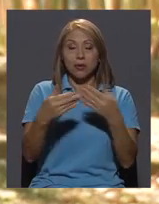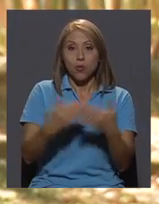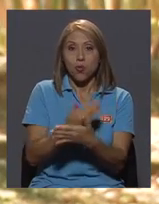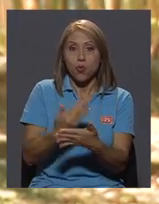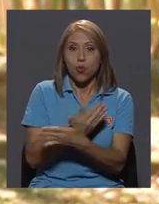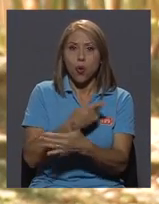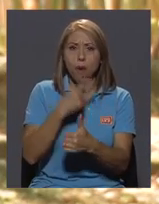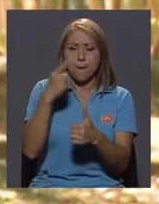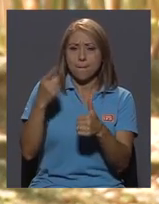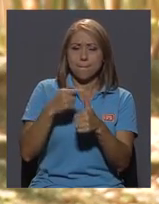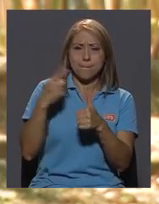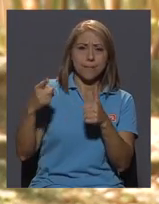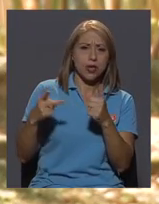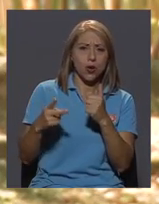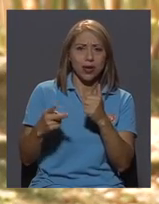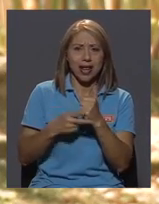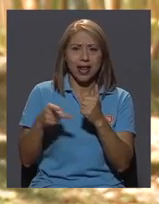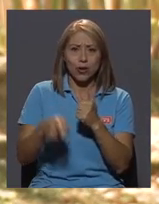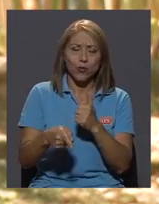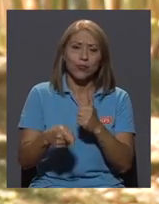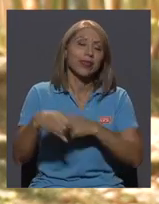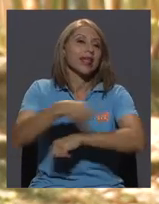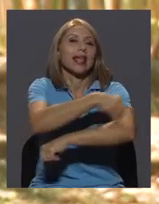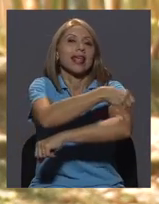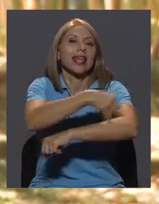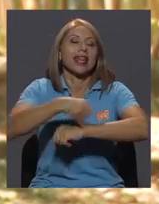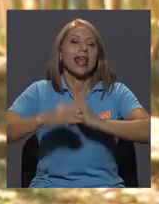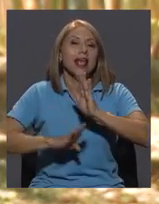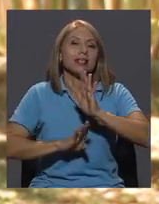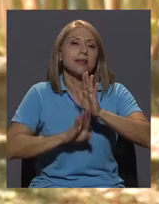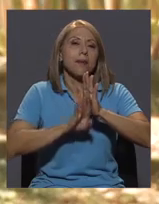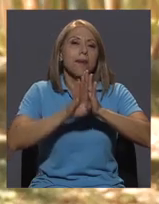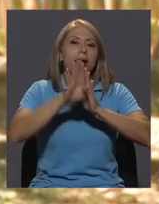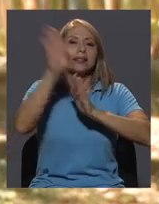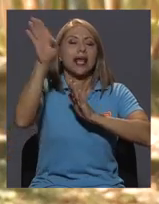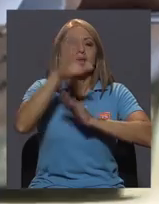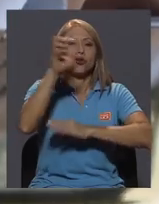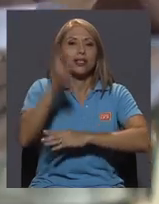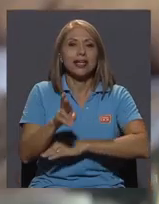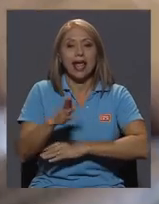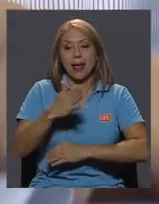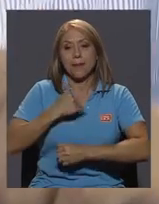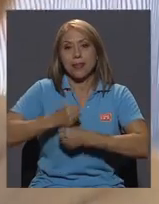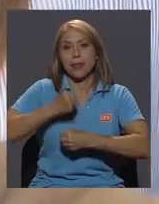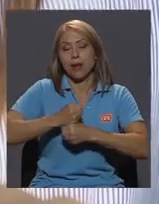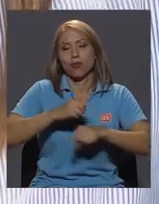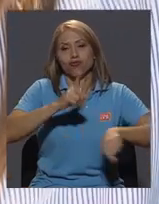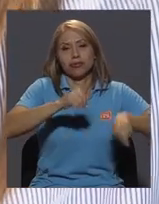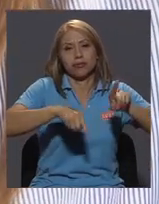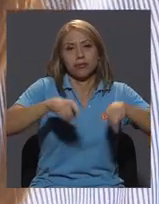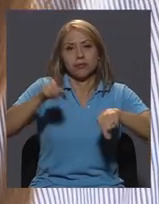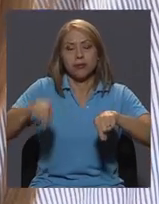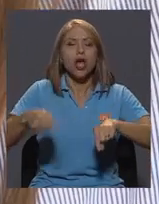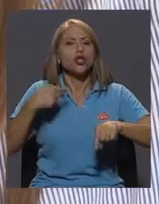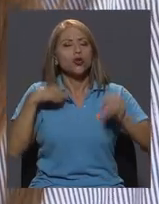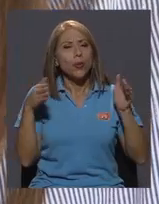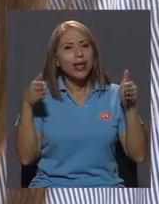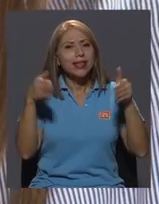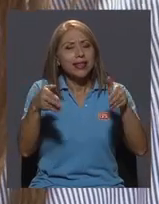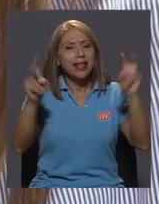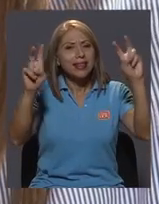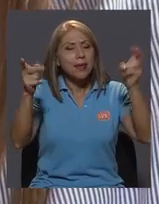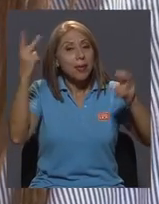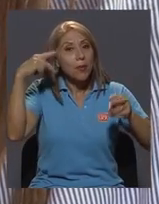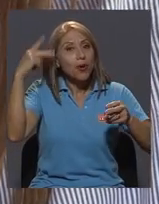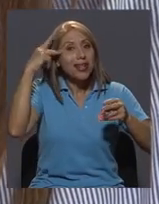es pionero en la rama de ingeniería espacial en Costa Rica y mi aporte en especial va a ser muy variado. Voy a tratar el tema de la política